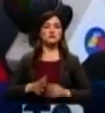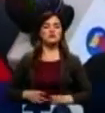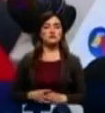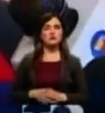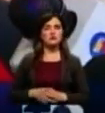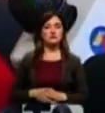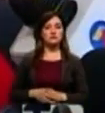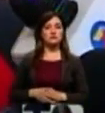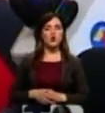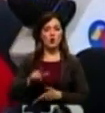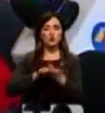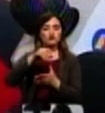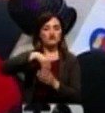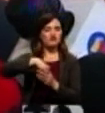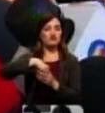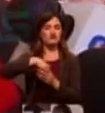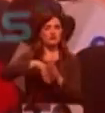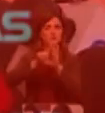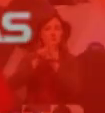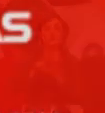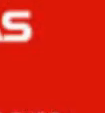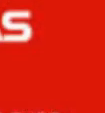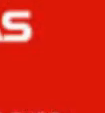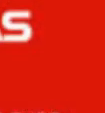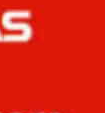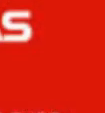dentro de un contrato que ha sido completamente legal